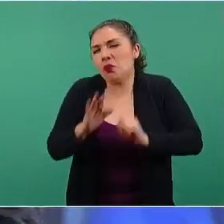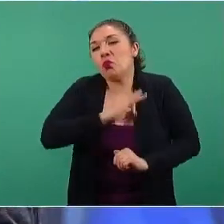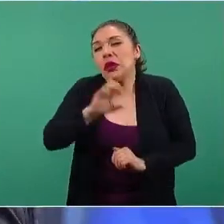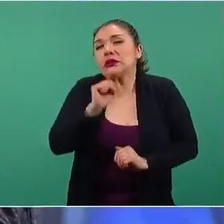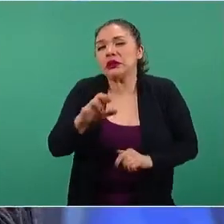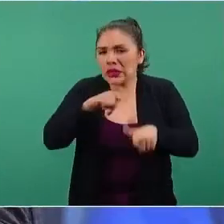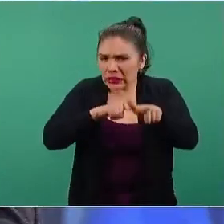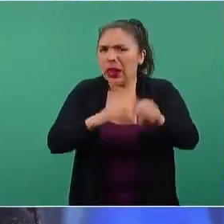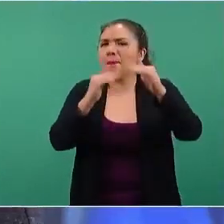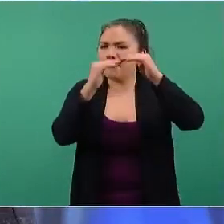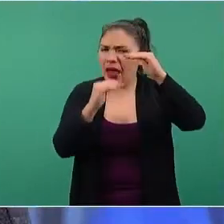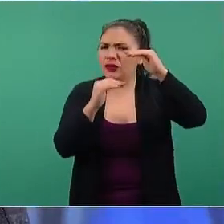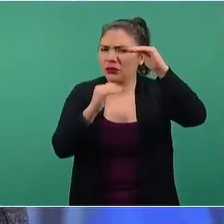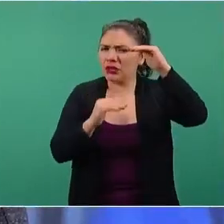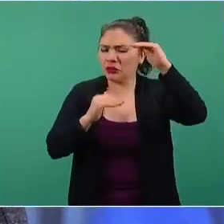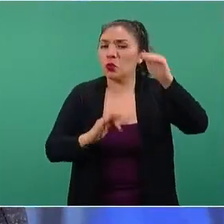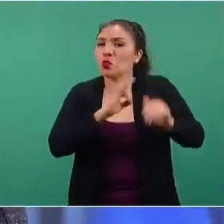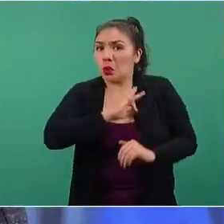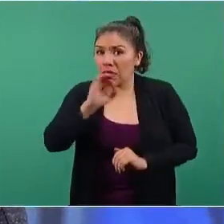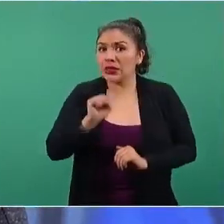seguir bajando y que puede